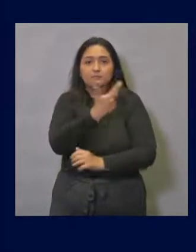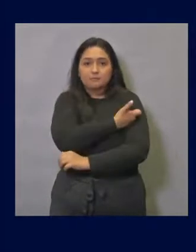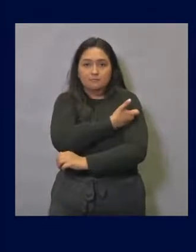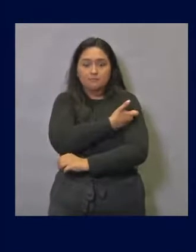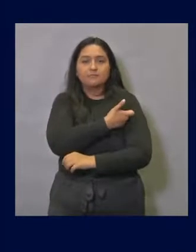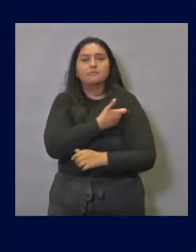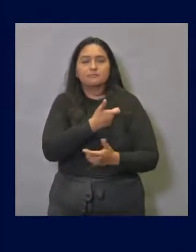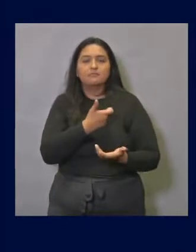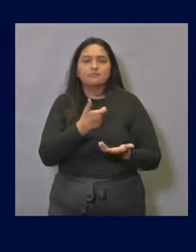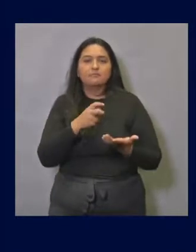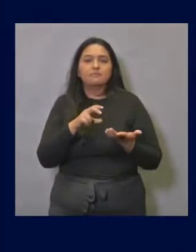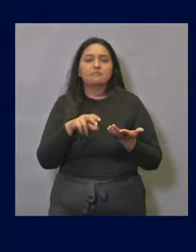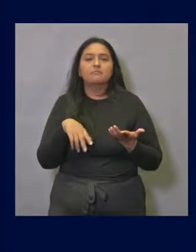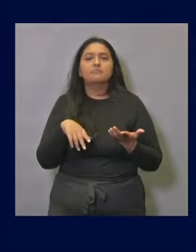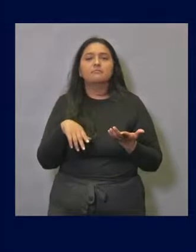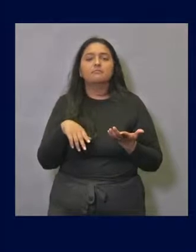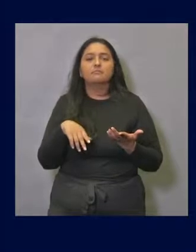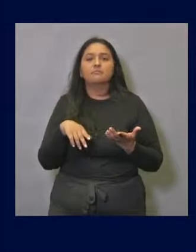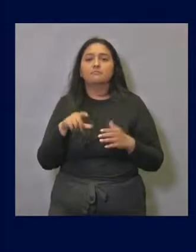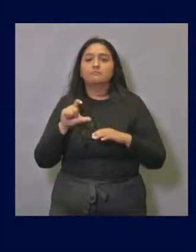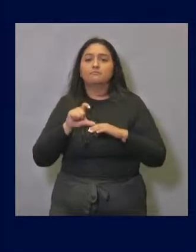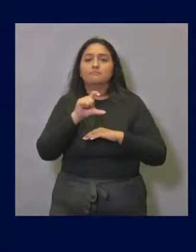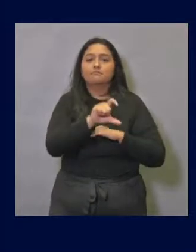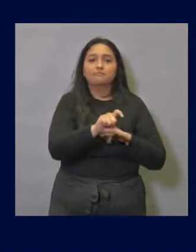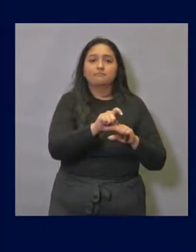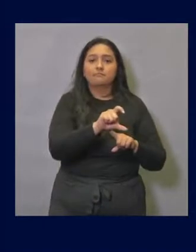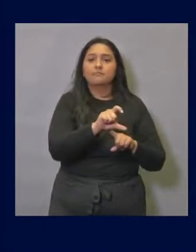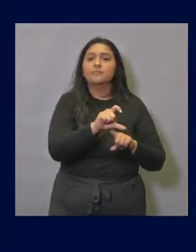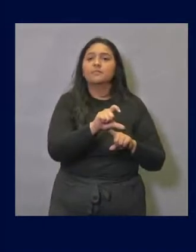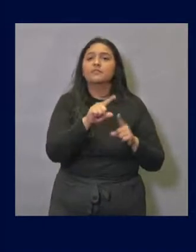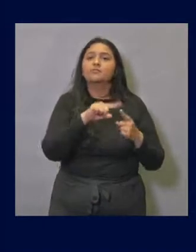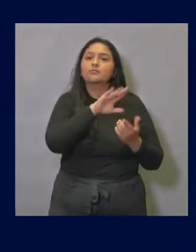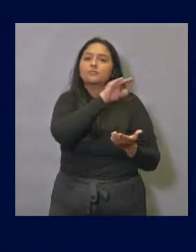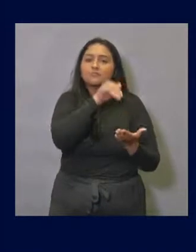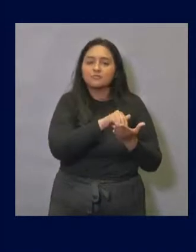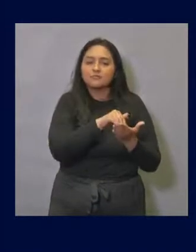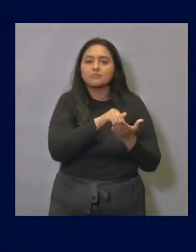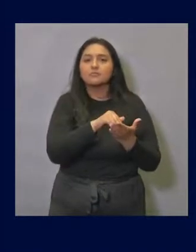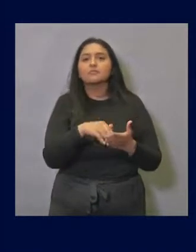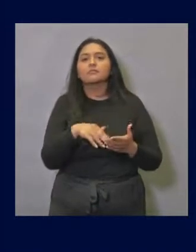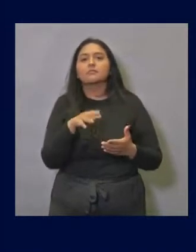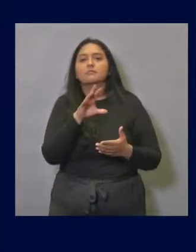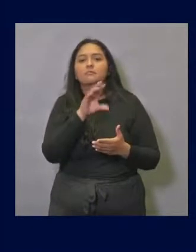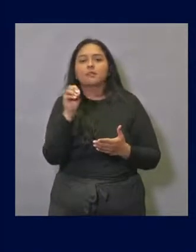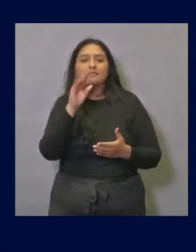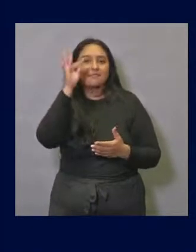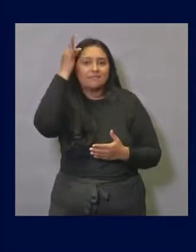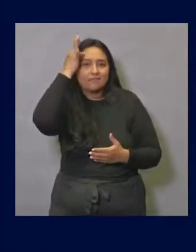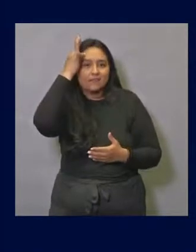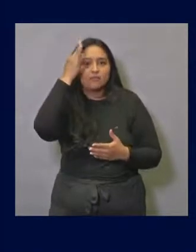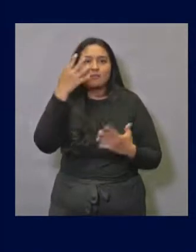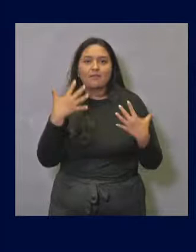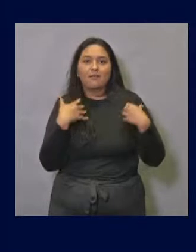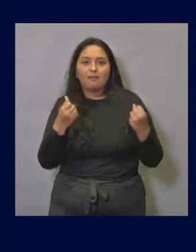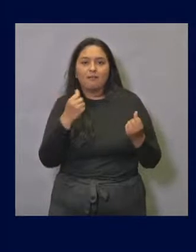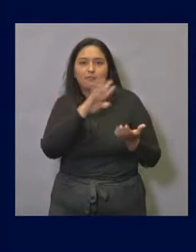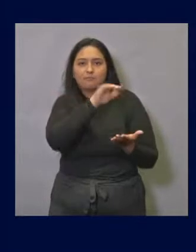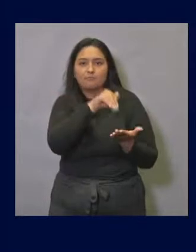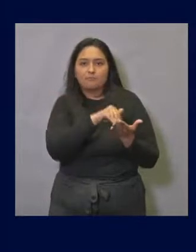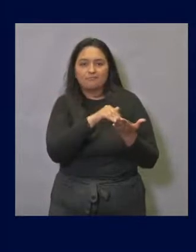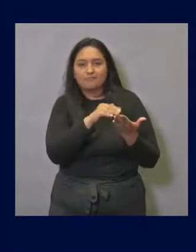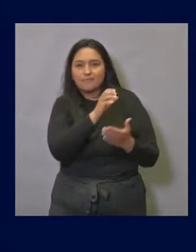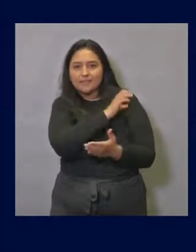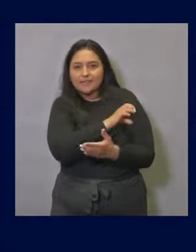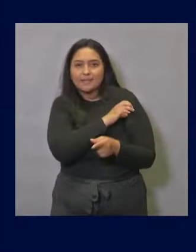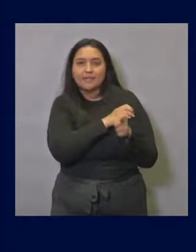nuestra asignación total, se asignan a nuestros centros y clínicas de salud calificados a nivel federal que atienden a la población